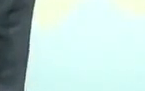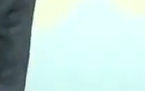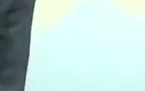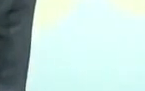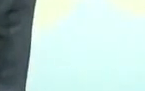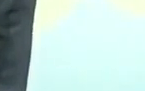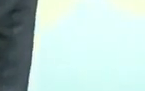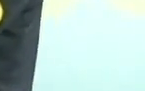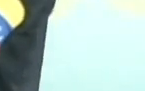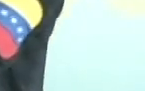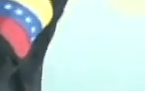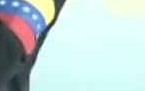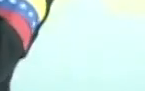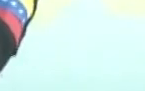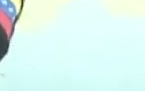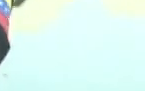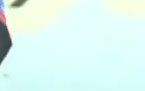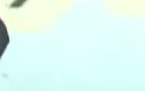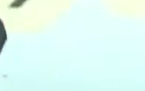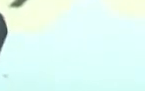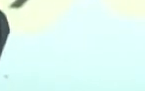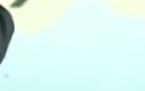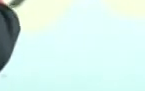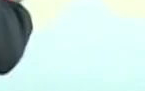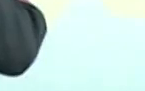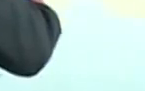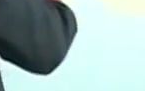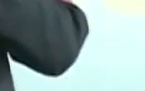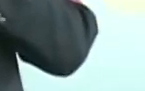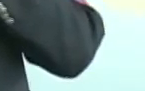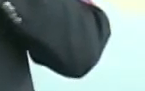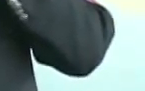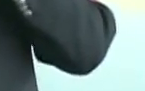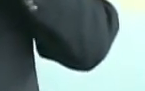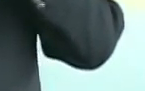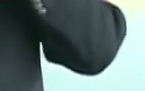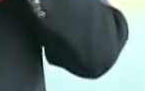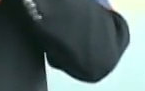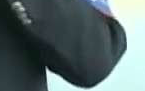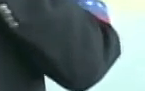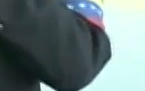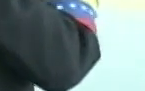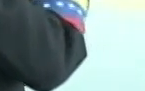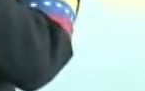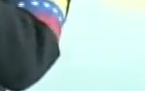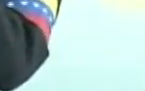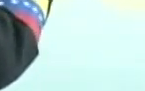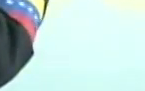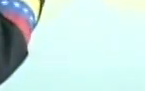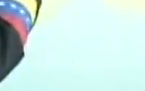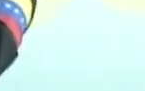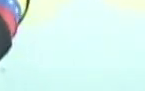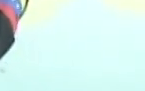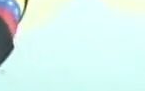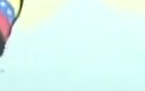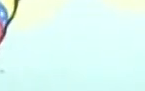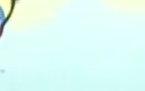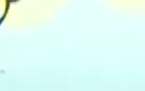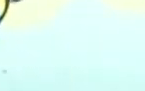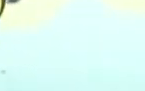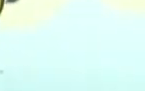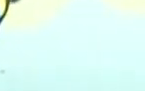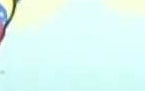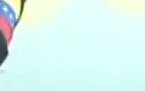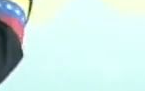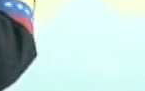no disfrazados, sino uniformados, de Hugo Chávez. Porque sus padres, las